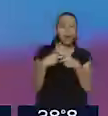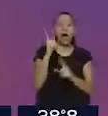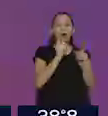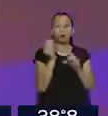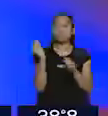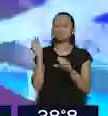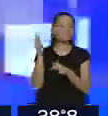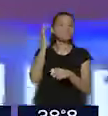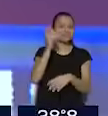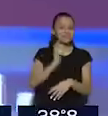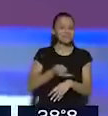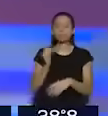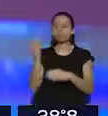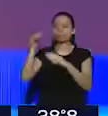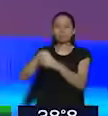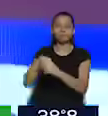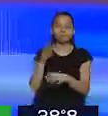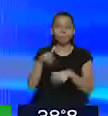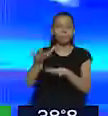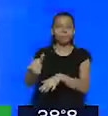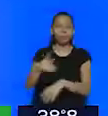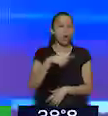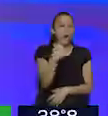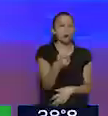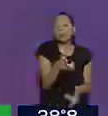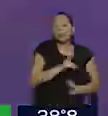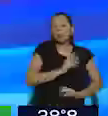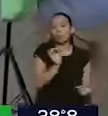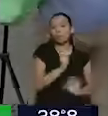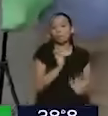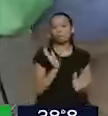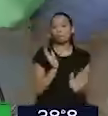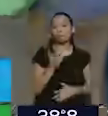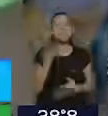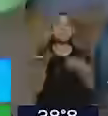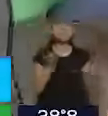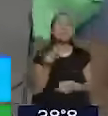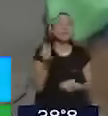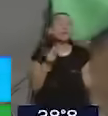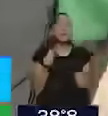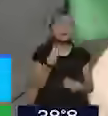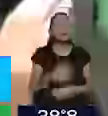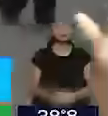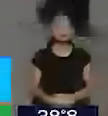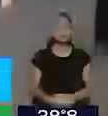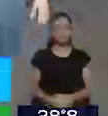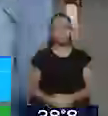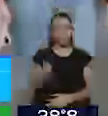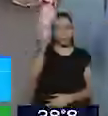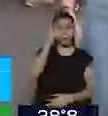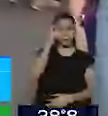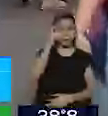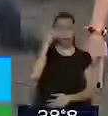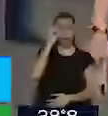respecto Esta es la crónica de cómo podrían llegar a funcionar los servicios el paro del 24 de enero va tomando formas y